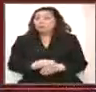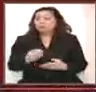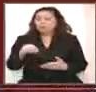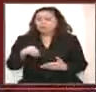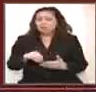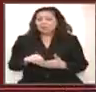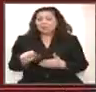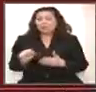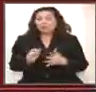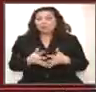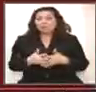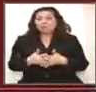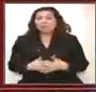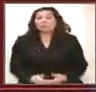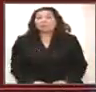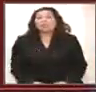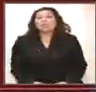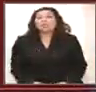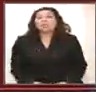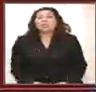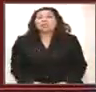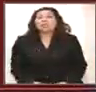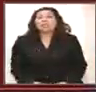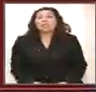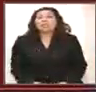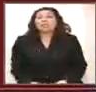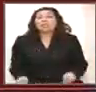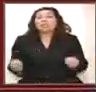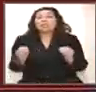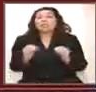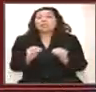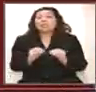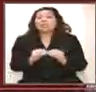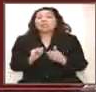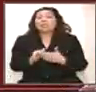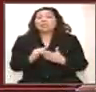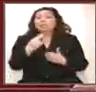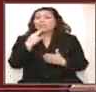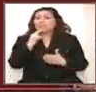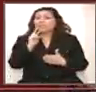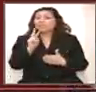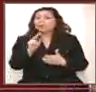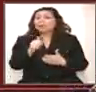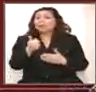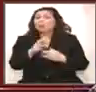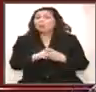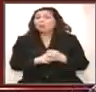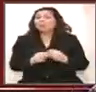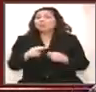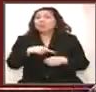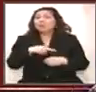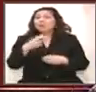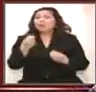contexto sudamericano y de las tasas de homicidios que se registran en otros países de la región como Argentina,